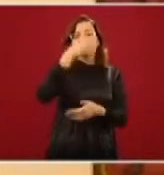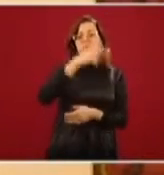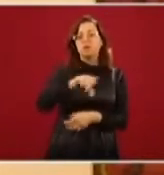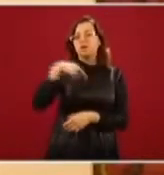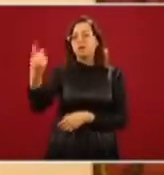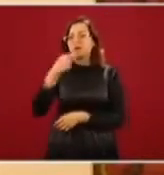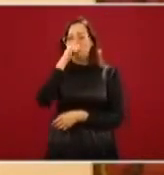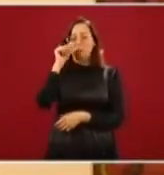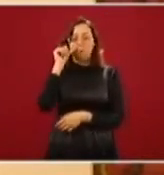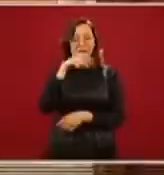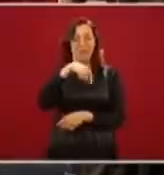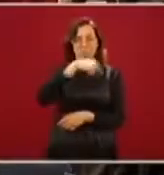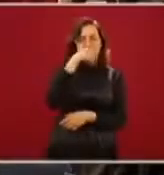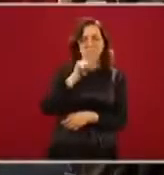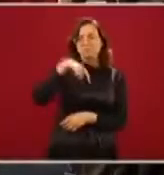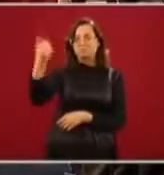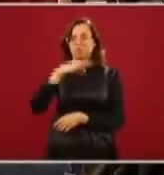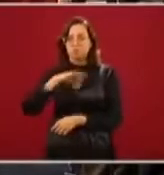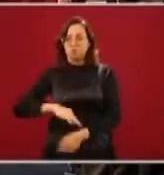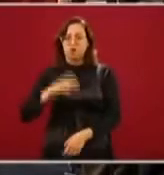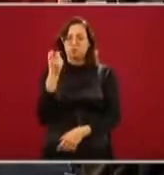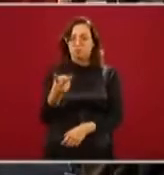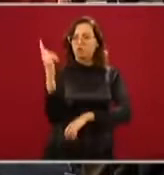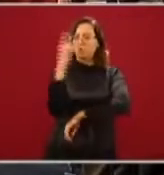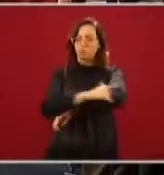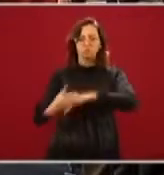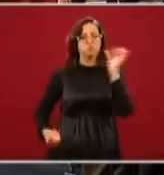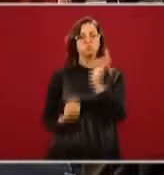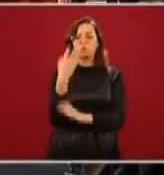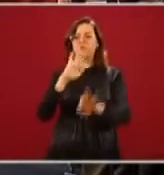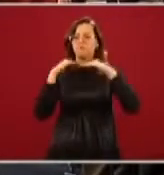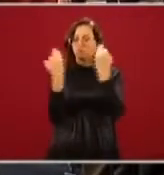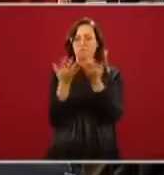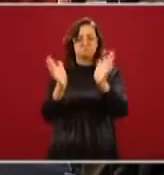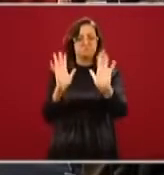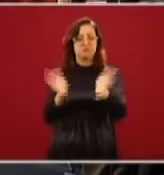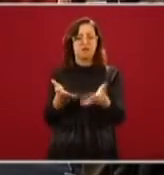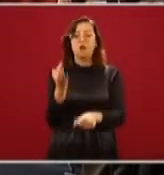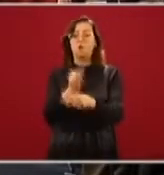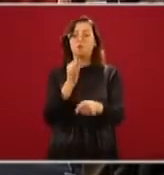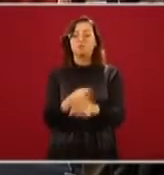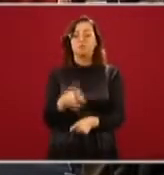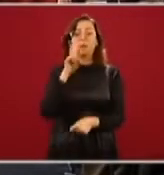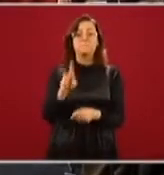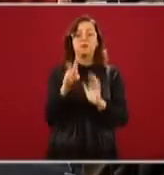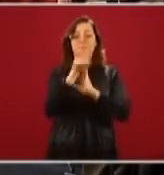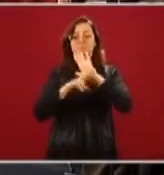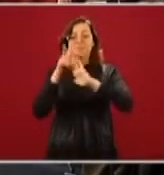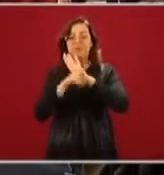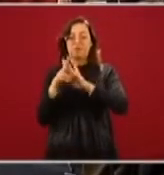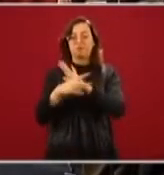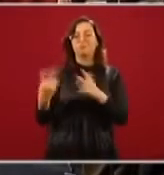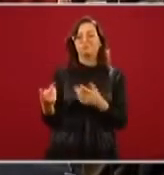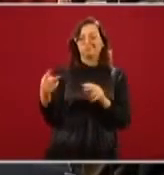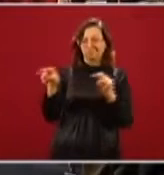de Benito Juárez y el de Toluca. Vamos a mostrar a ustedes un video a donde van a poder ver en tercera dimensión también